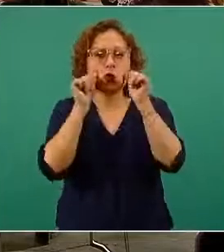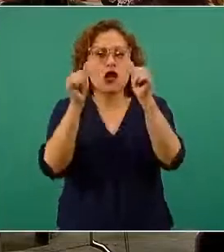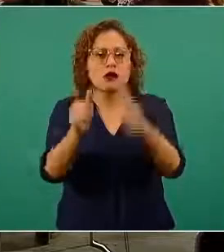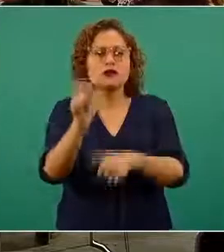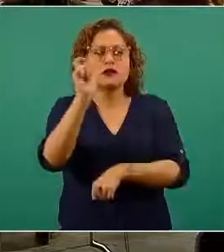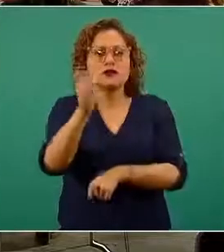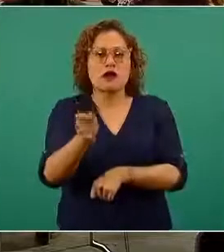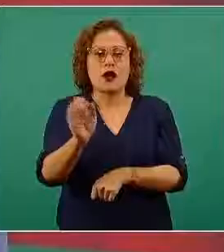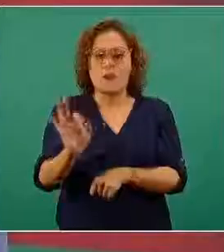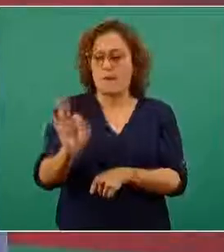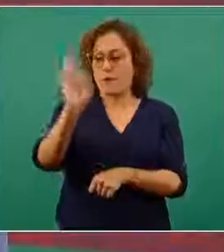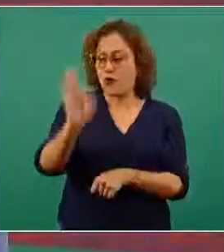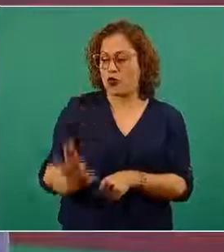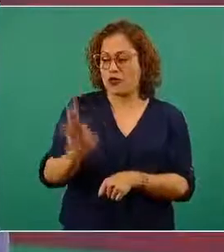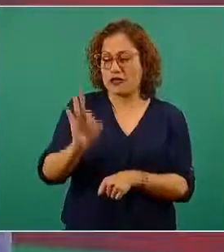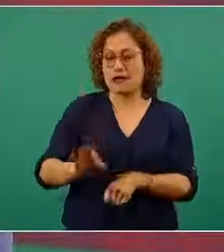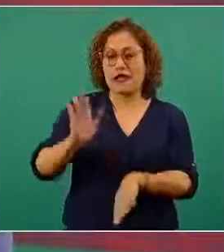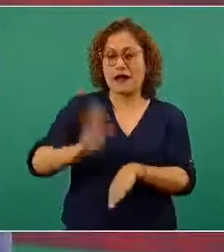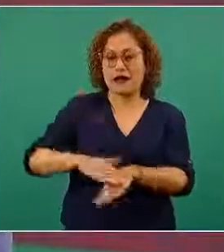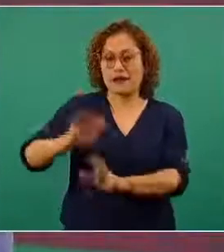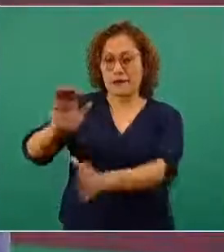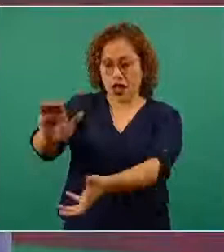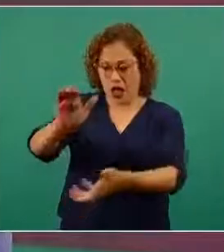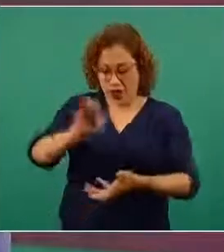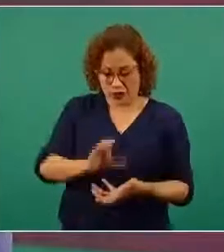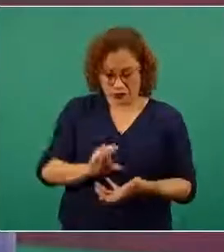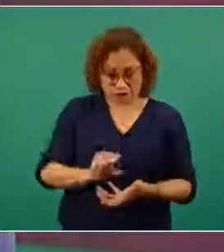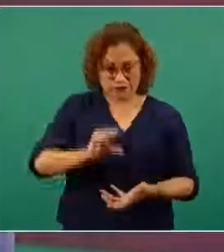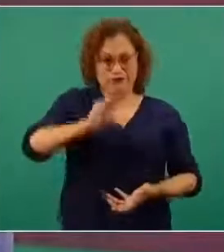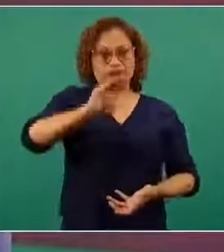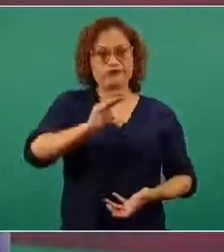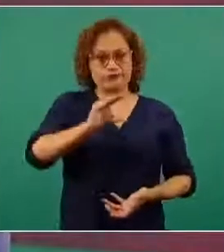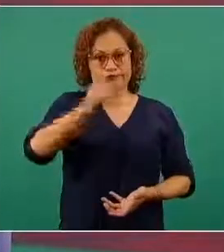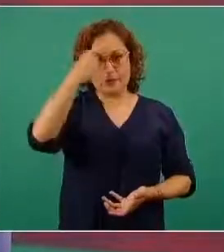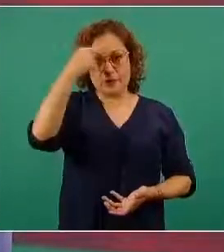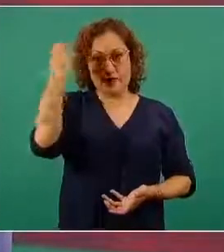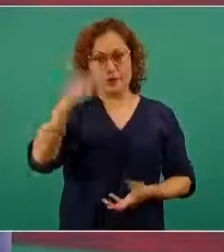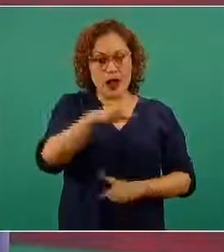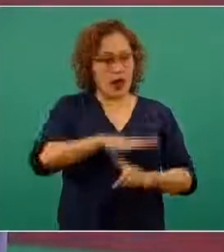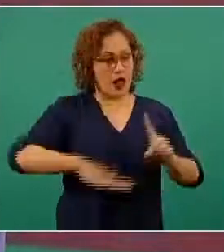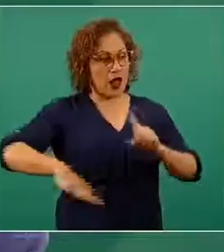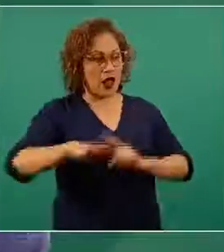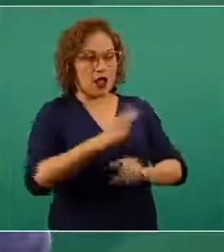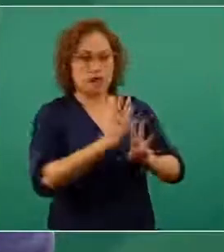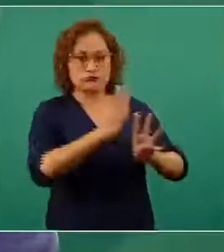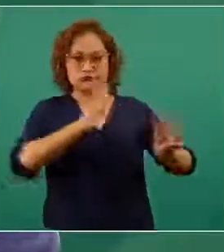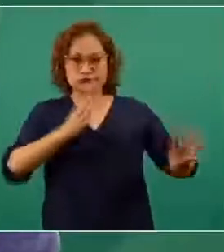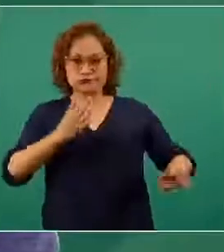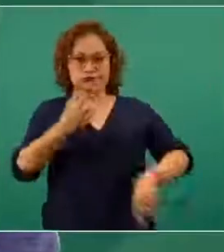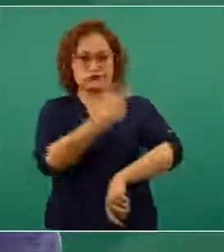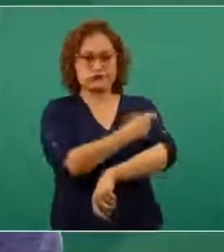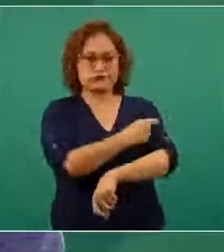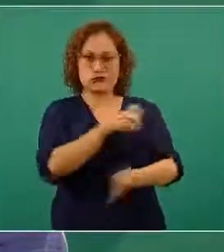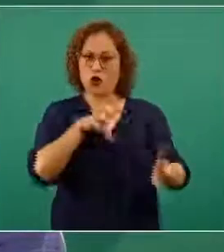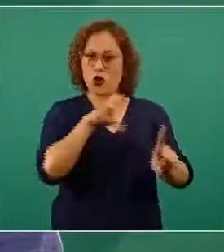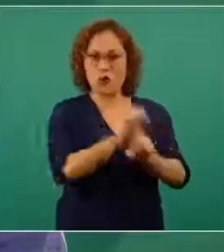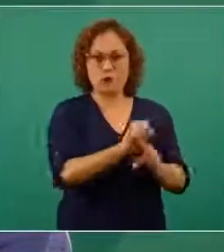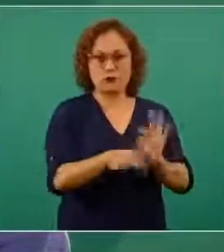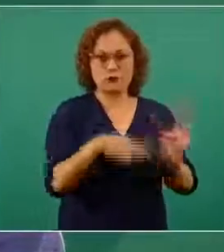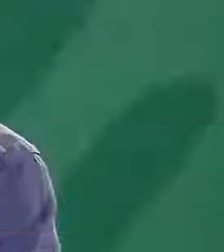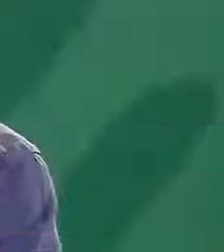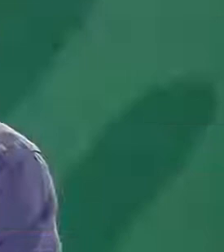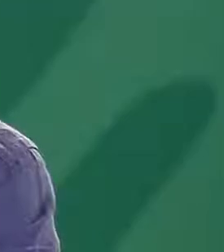un porcentaje adicional para que en cada comunidad no haya escasez en el momento de la aplicación, pero que se tenga el mecanismo